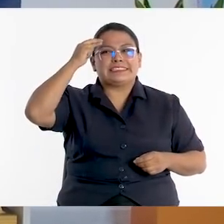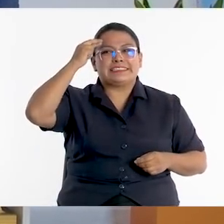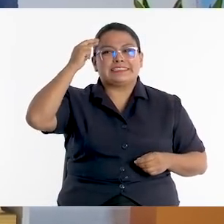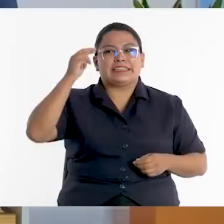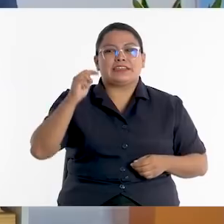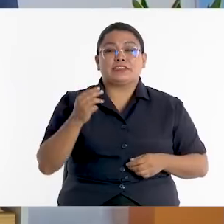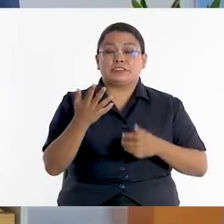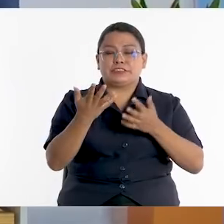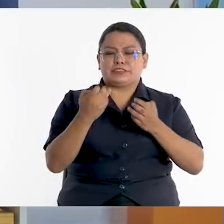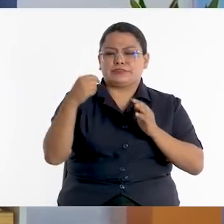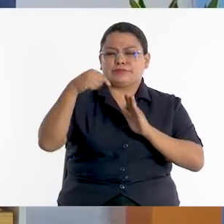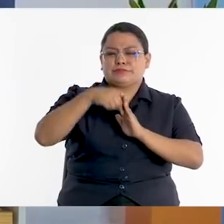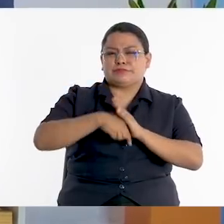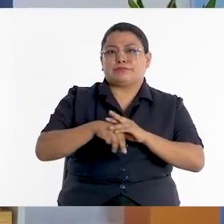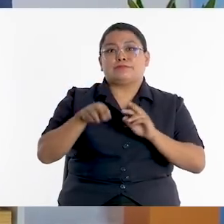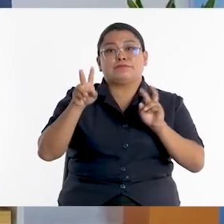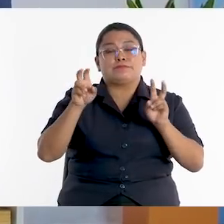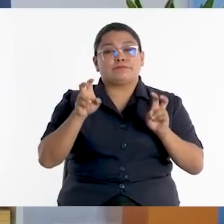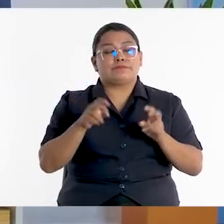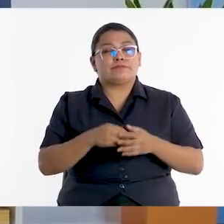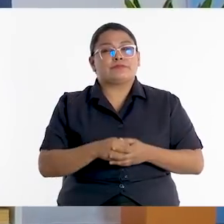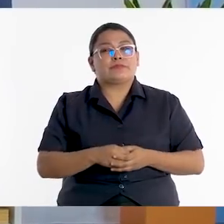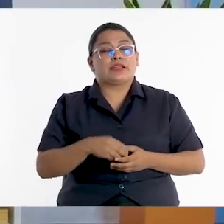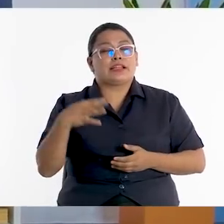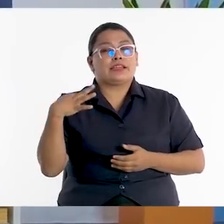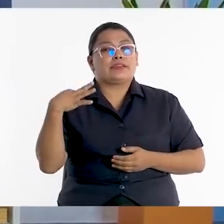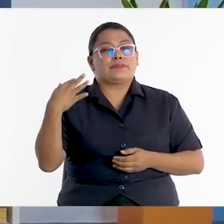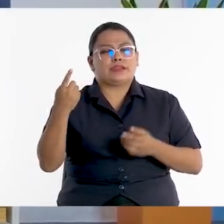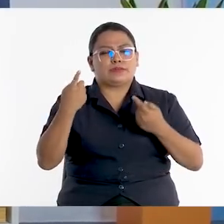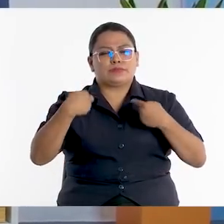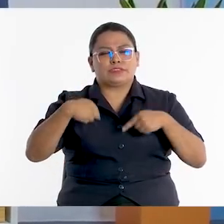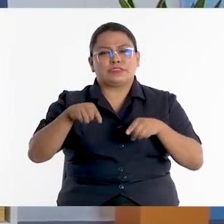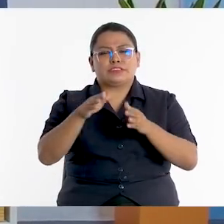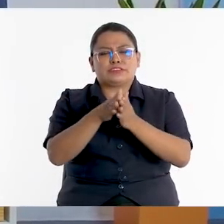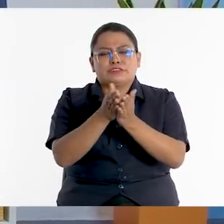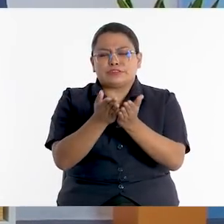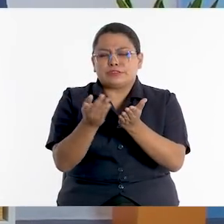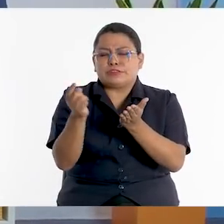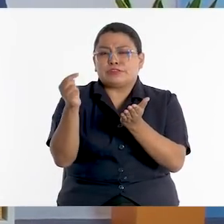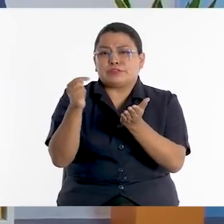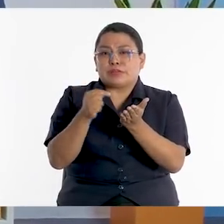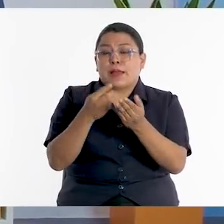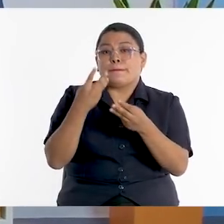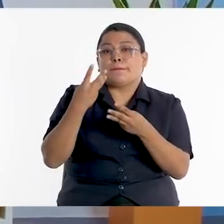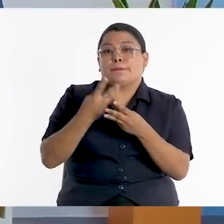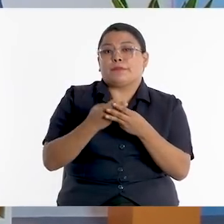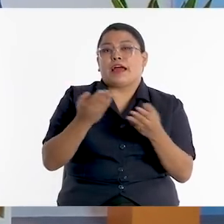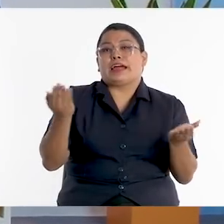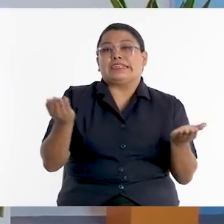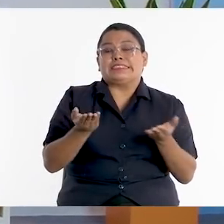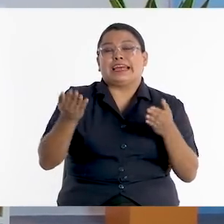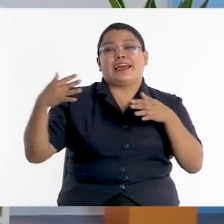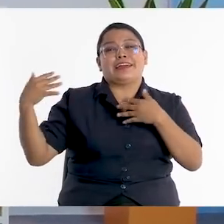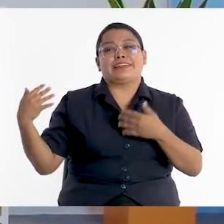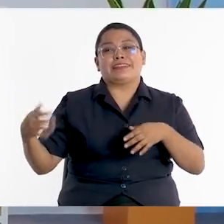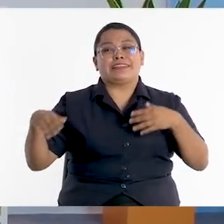razones. Si desean profundizar sobre estos contenidos, los invitamos a leer los libros de texto de matemática y